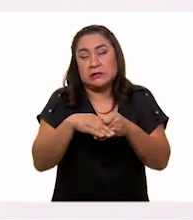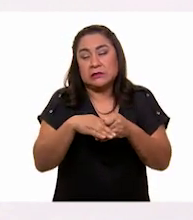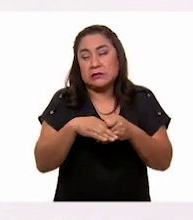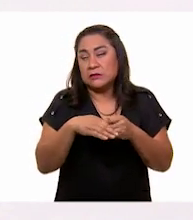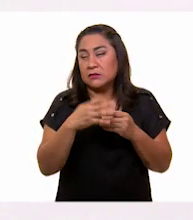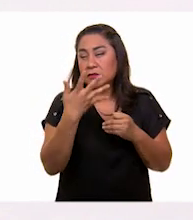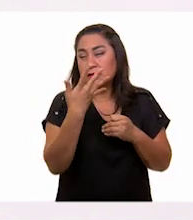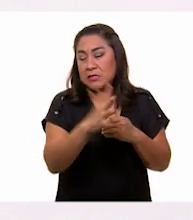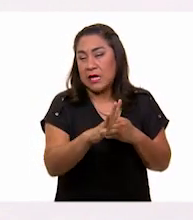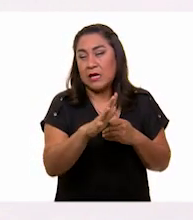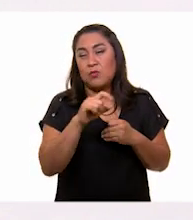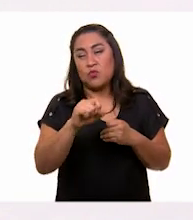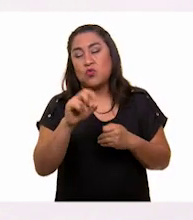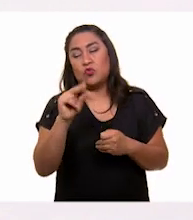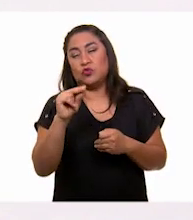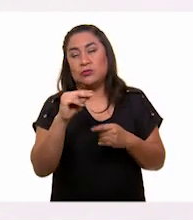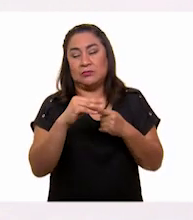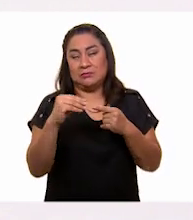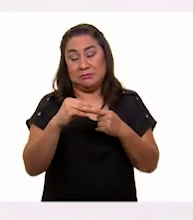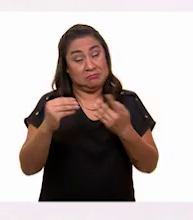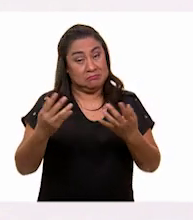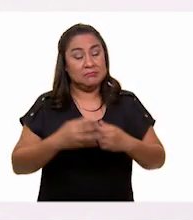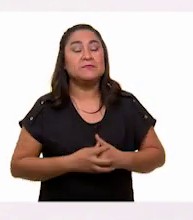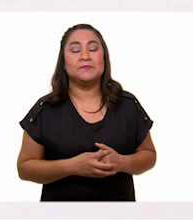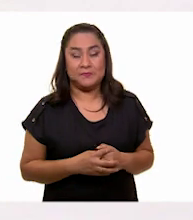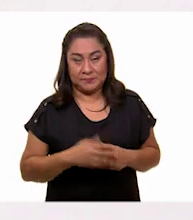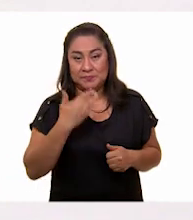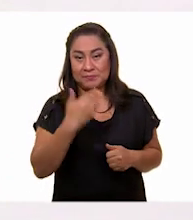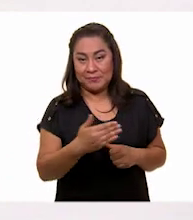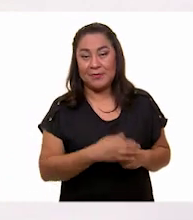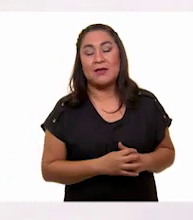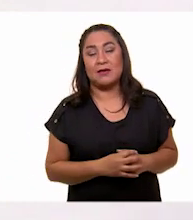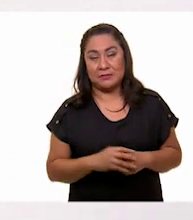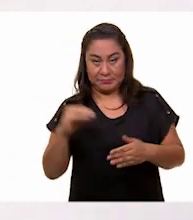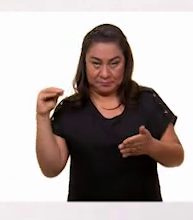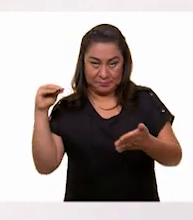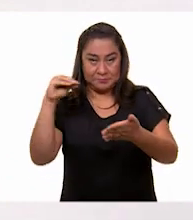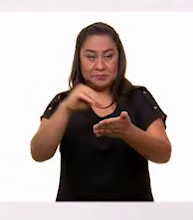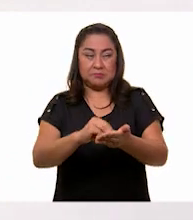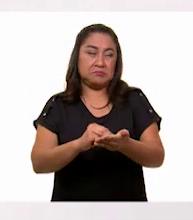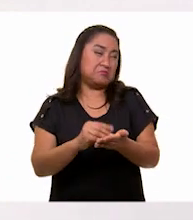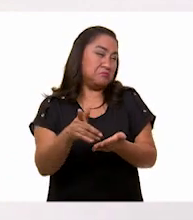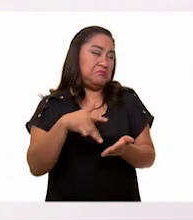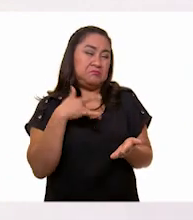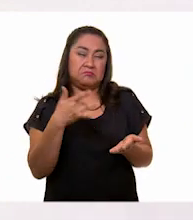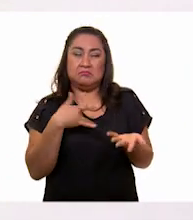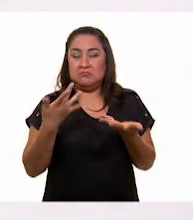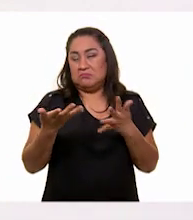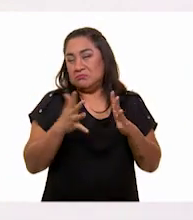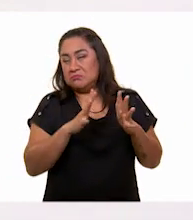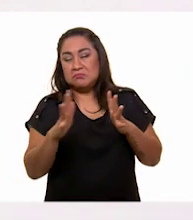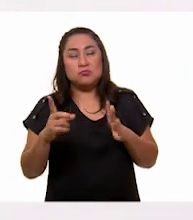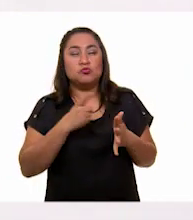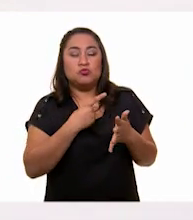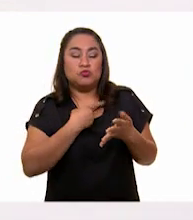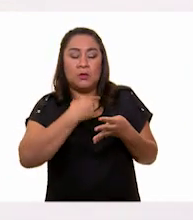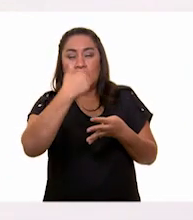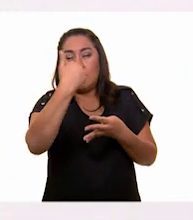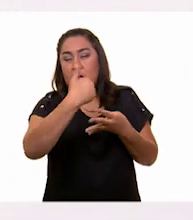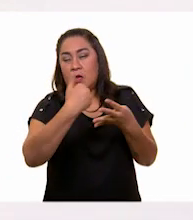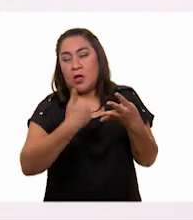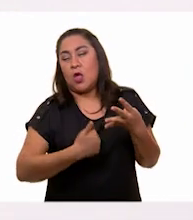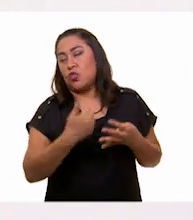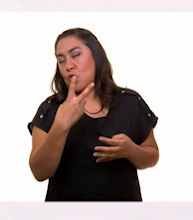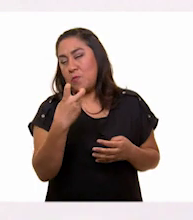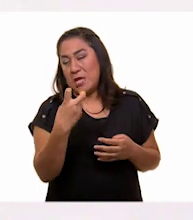se acerca al precio del paquete. Muy bien. Vamos a anotar que acabas de decir que 2. Sí. Ajá.